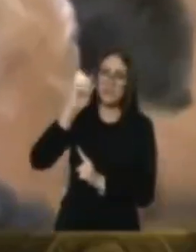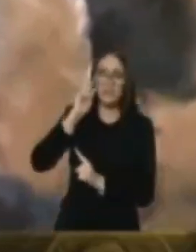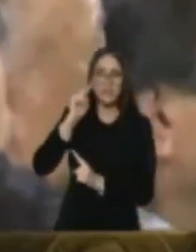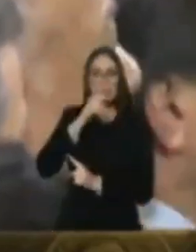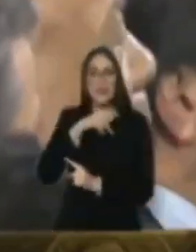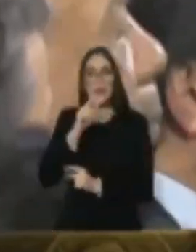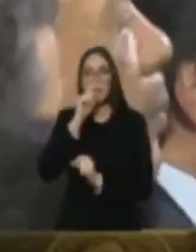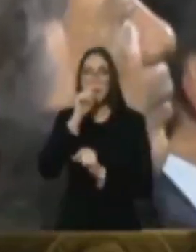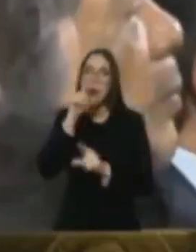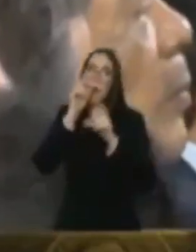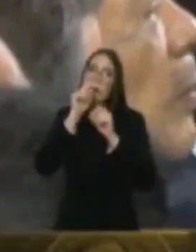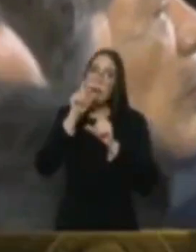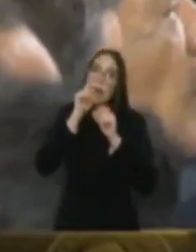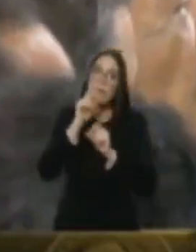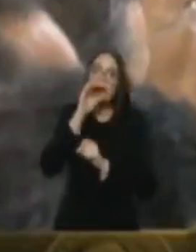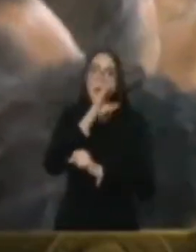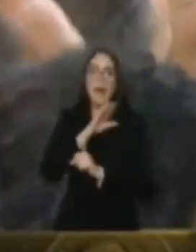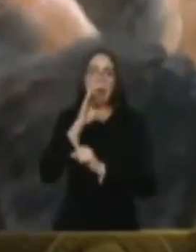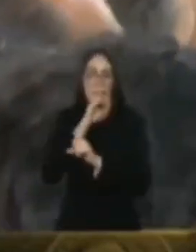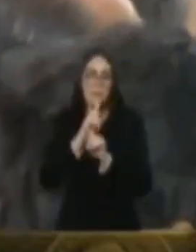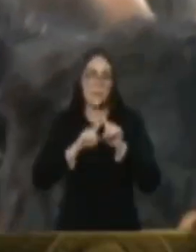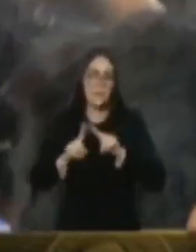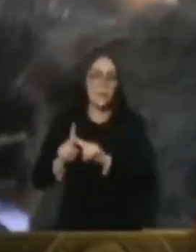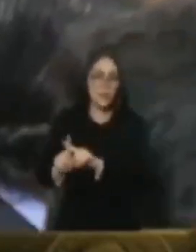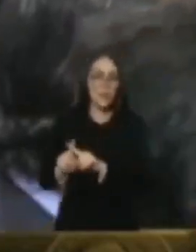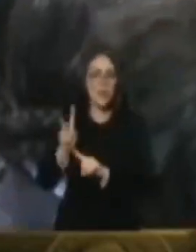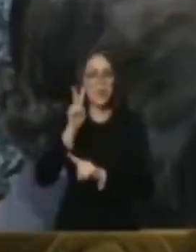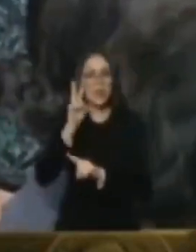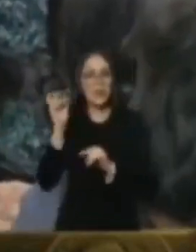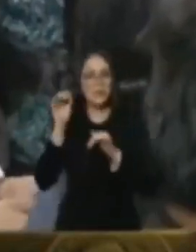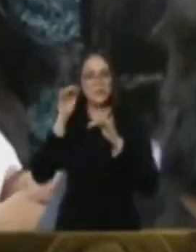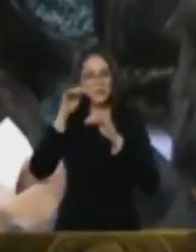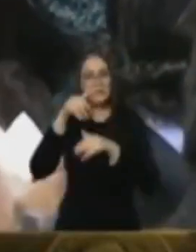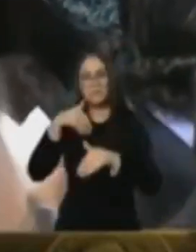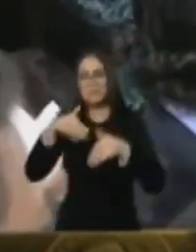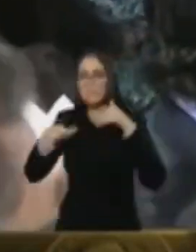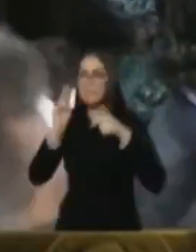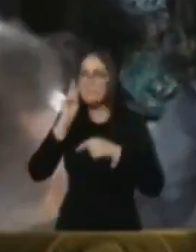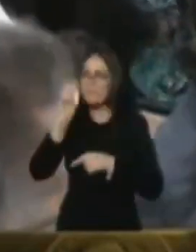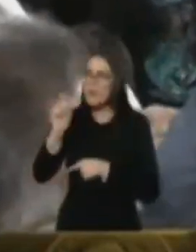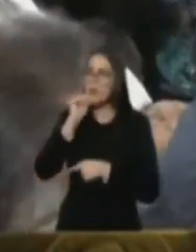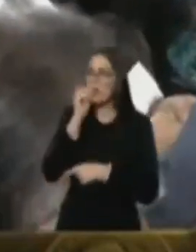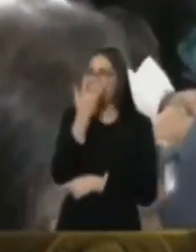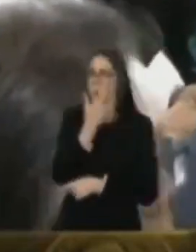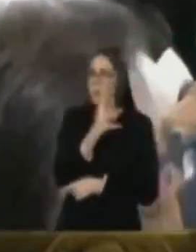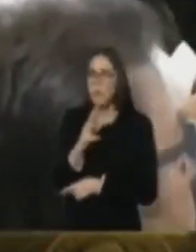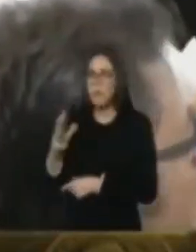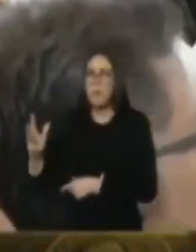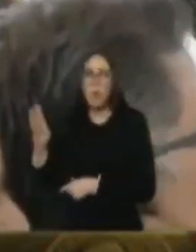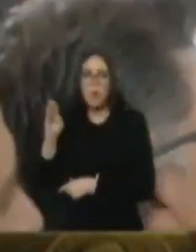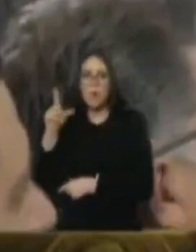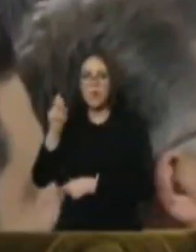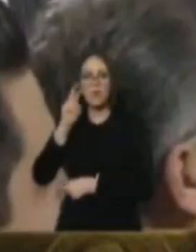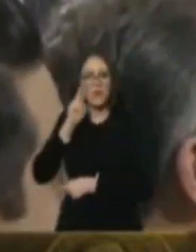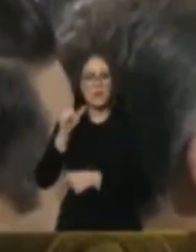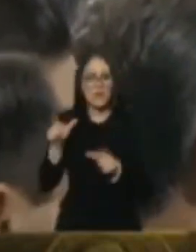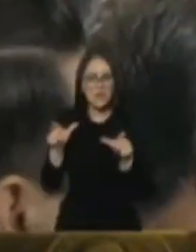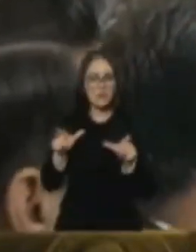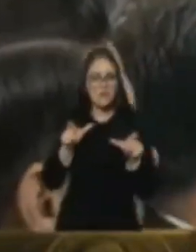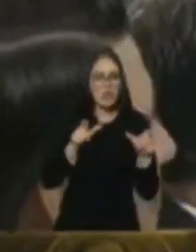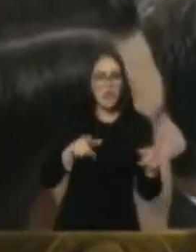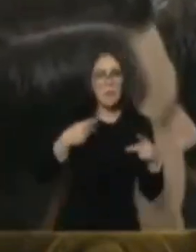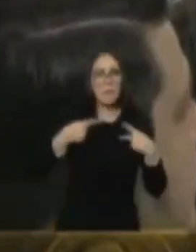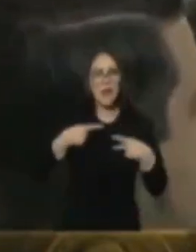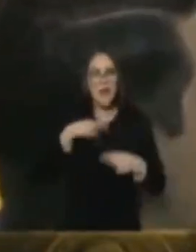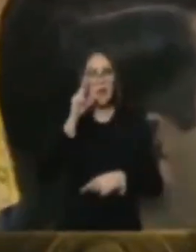los pericos en los árboles, llegamos a un claro en el bosque, después de pasar por un retén feroz de